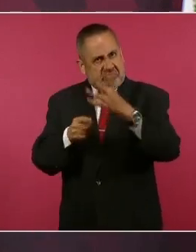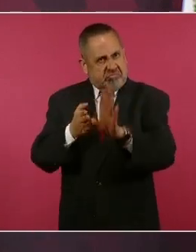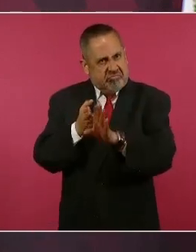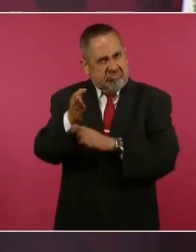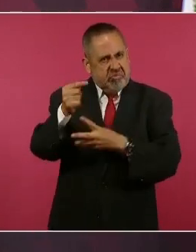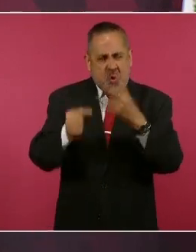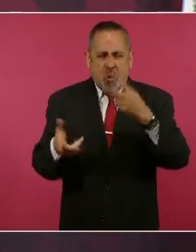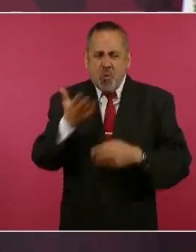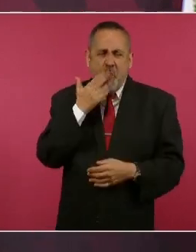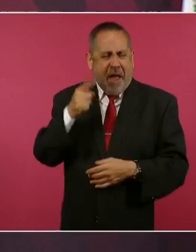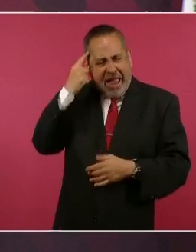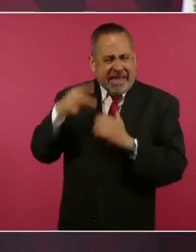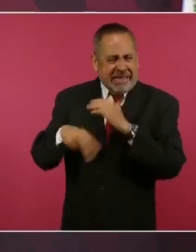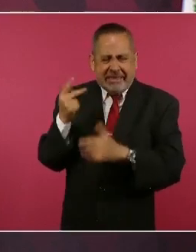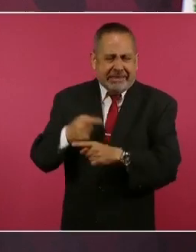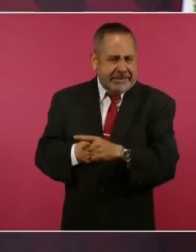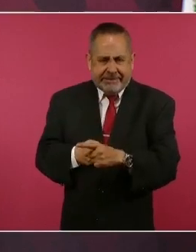la falta de principios